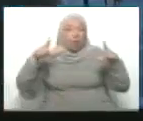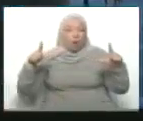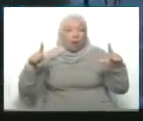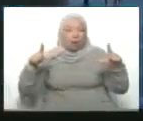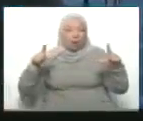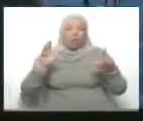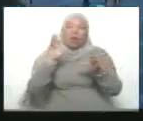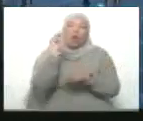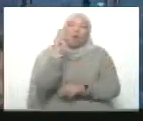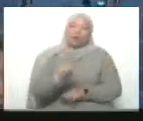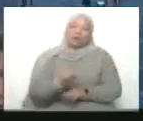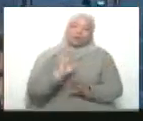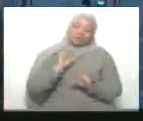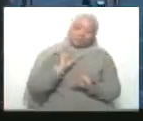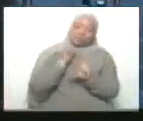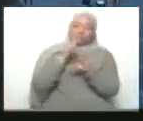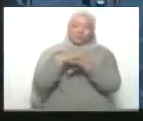Okay.